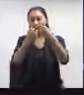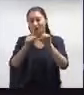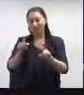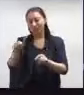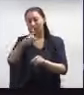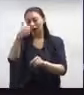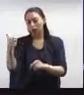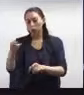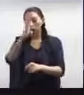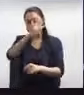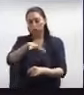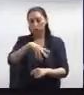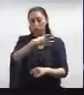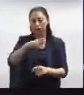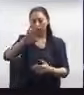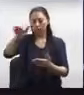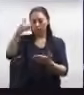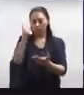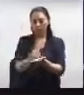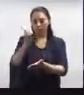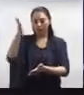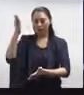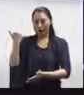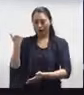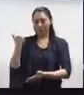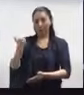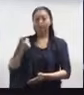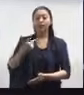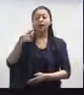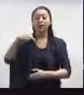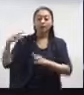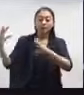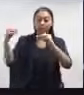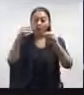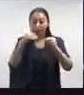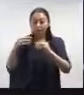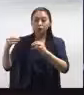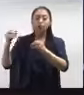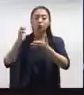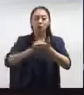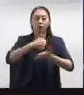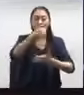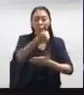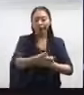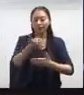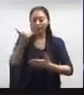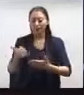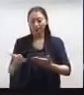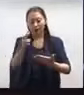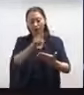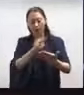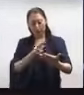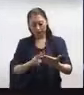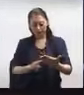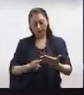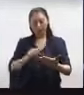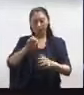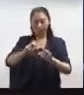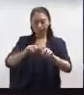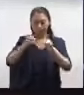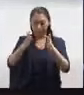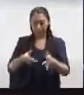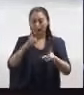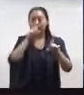con anterioridad, por lo que se somete a discusión el orden leído por secretaría y la ratificación